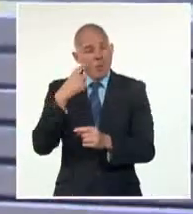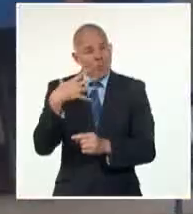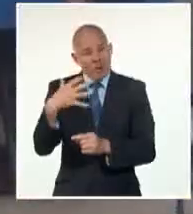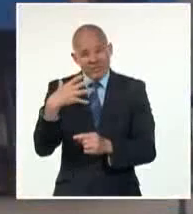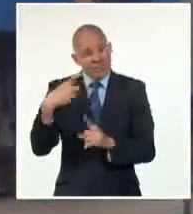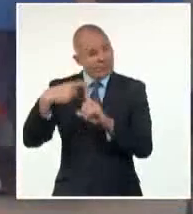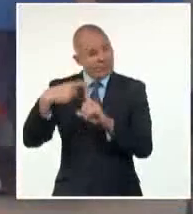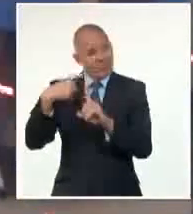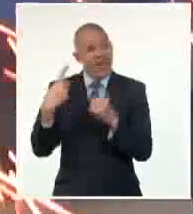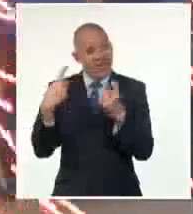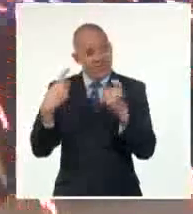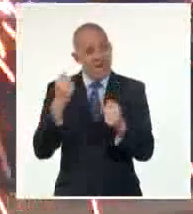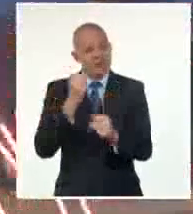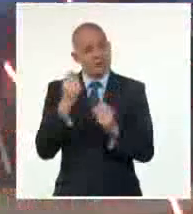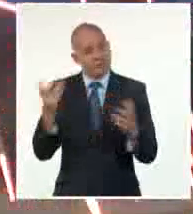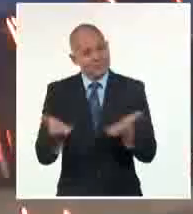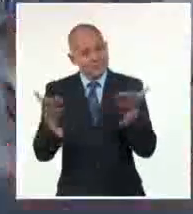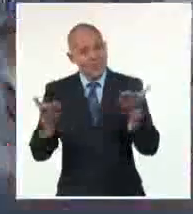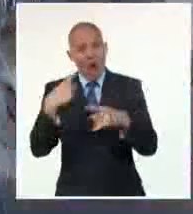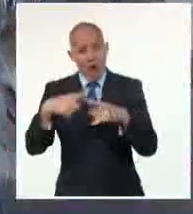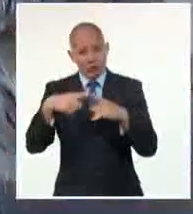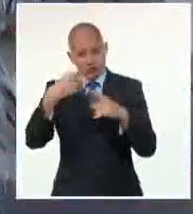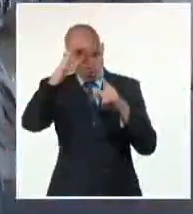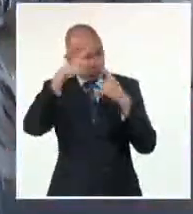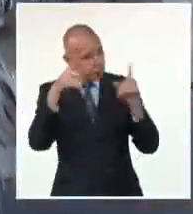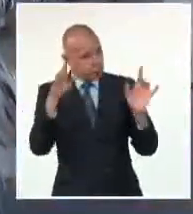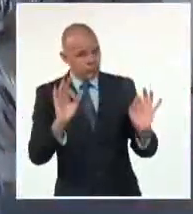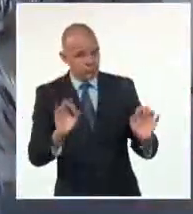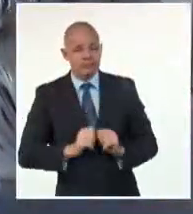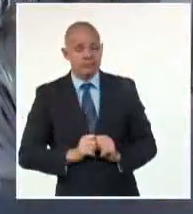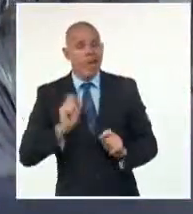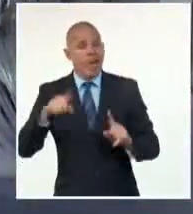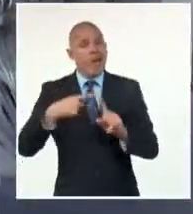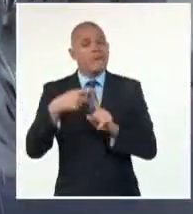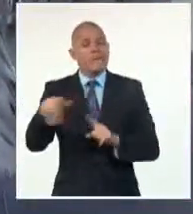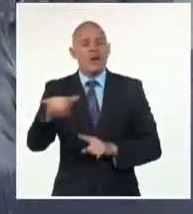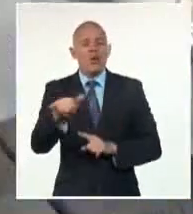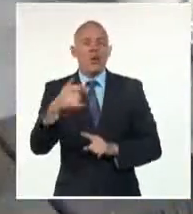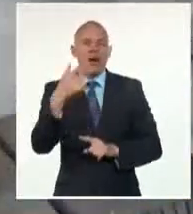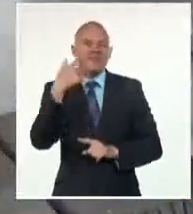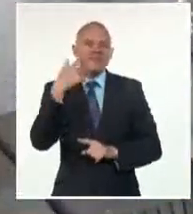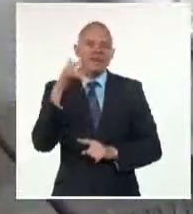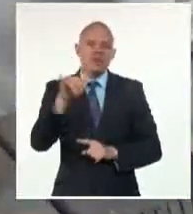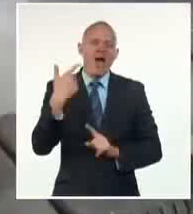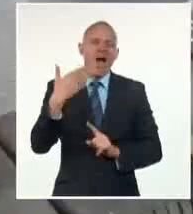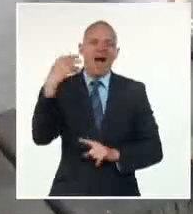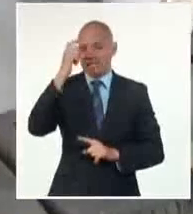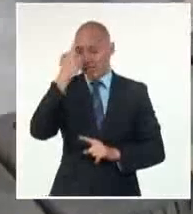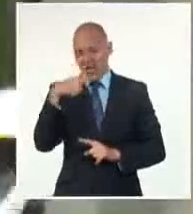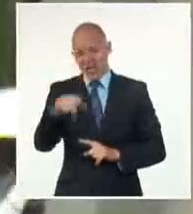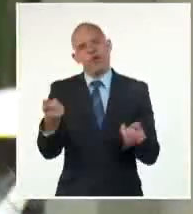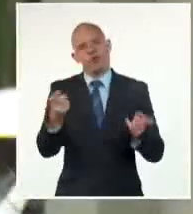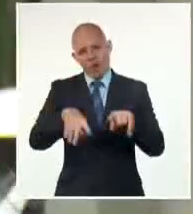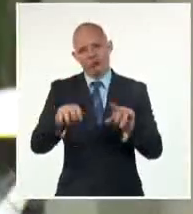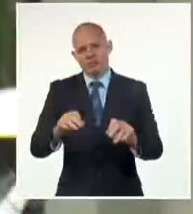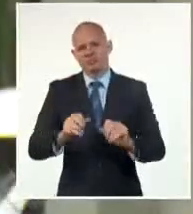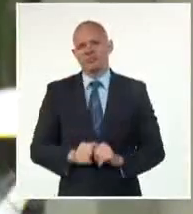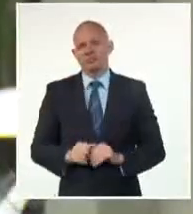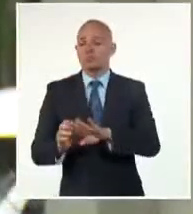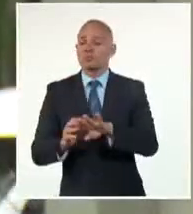país, siendo ellos protagonistas de la voluntad de lucha del guerrillero heroico. Y ratificar todo el reconocimiento que